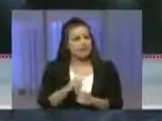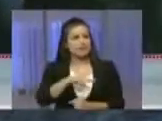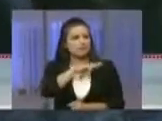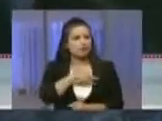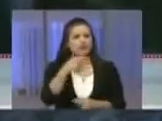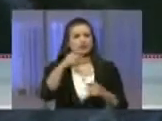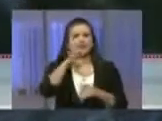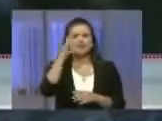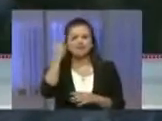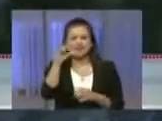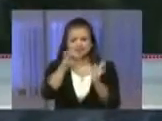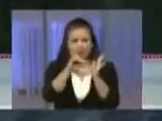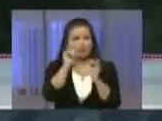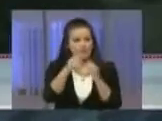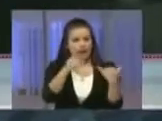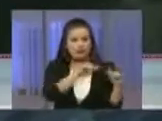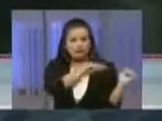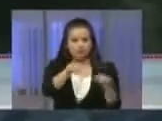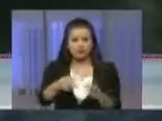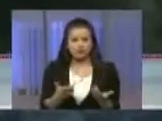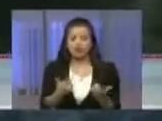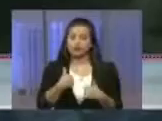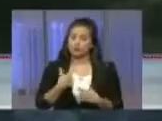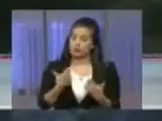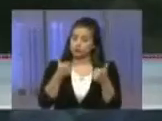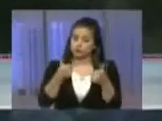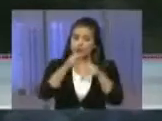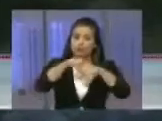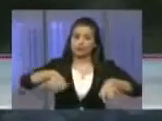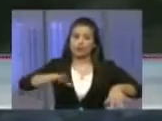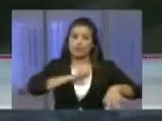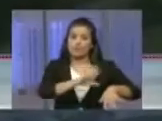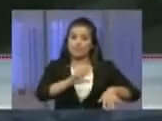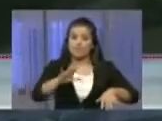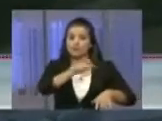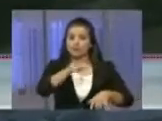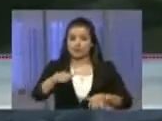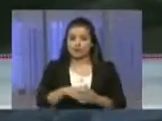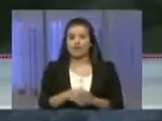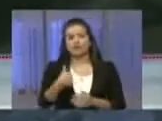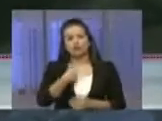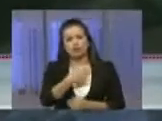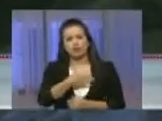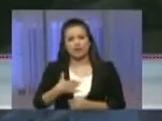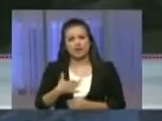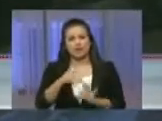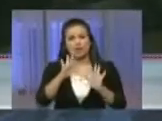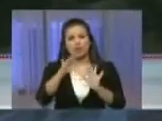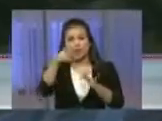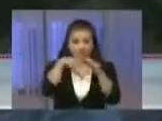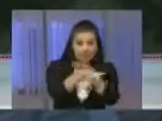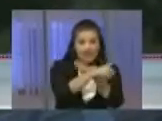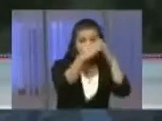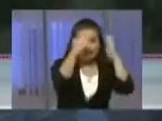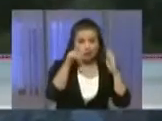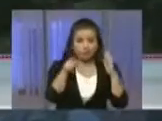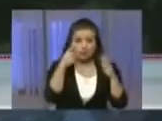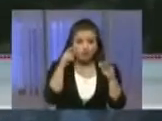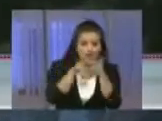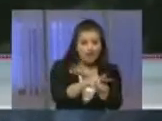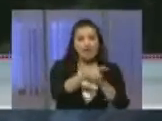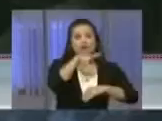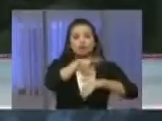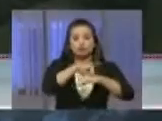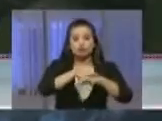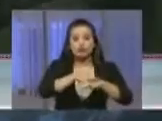estructura de nuestro pueblo a mí me gustaría presidente que uno de ellos porque yo quiero pasar para que usted vea al Médico cubano a la